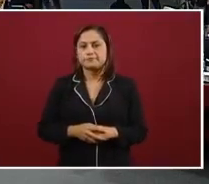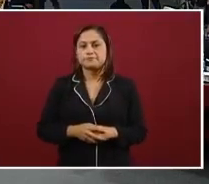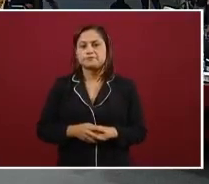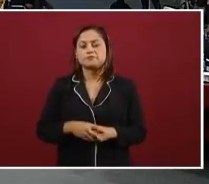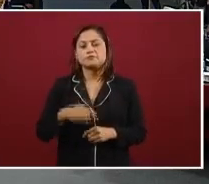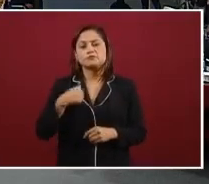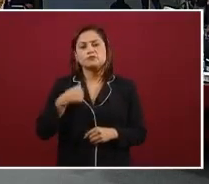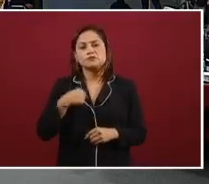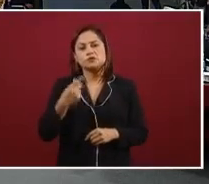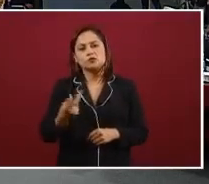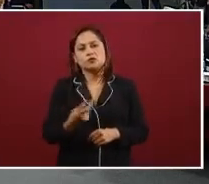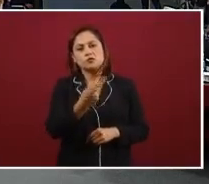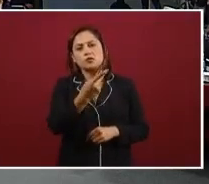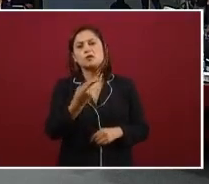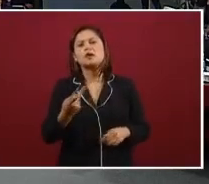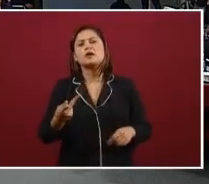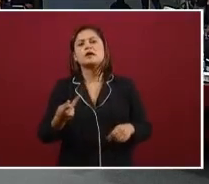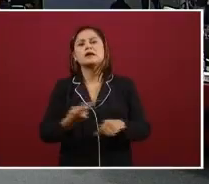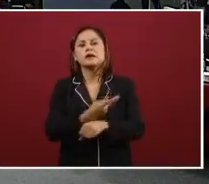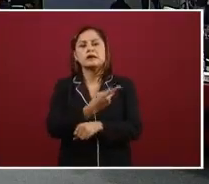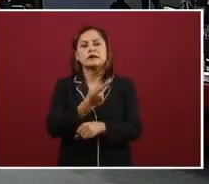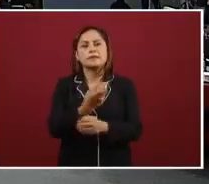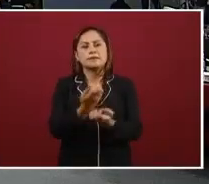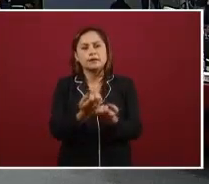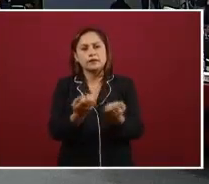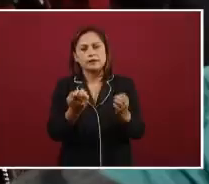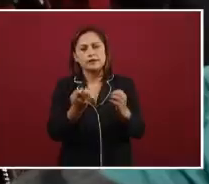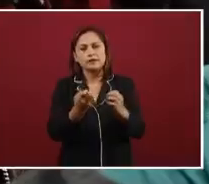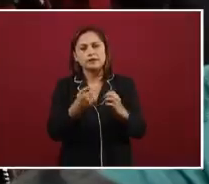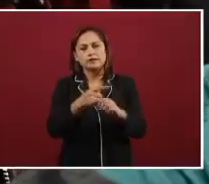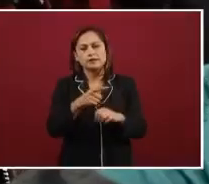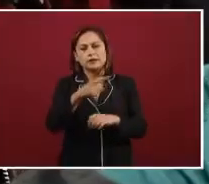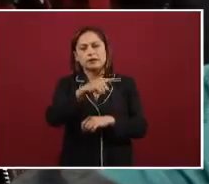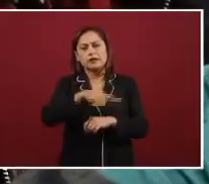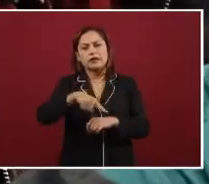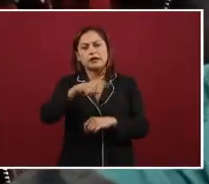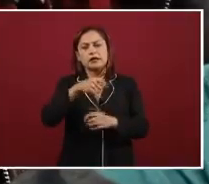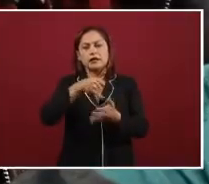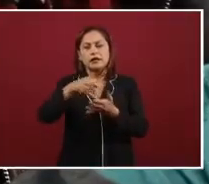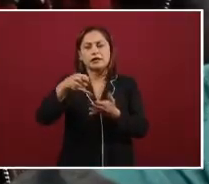de los algodoneros de Guasave. ¿Sabe algo de esto?